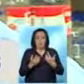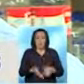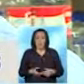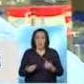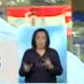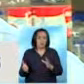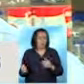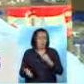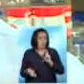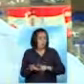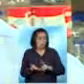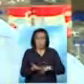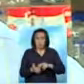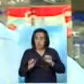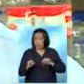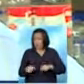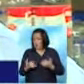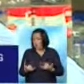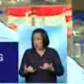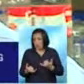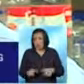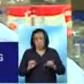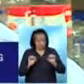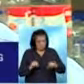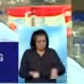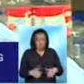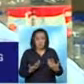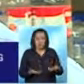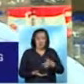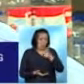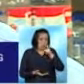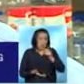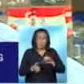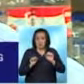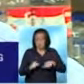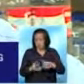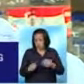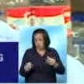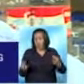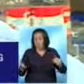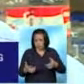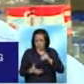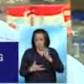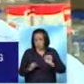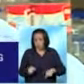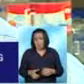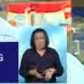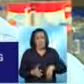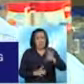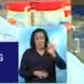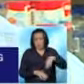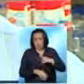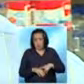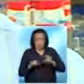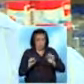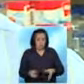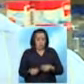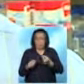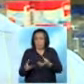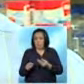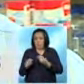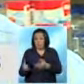nuestros socios, están hoy en día produciendo agua a unas grandes cantidades, más de lo normal, y nos están